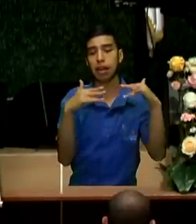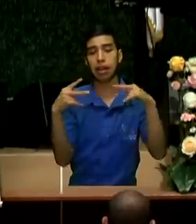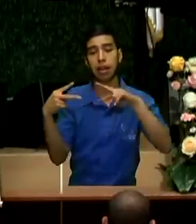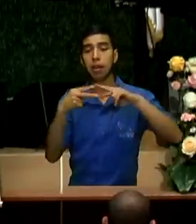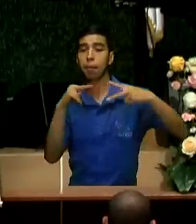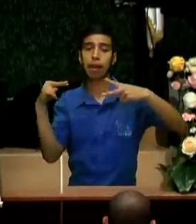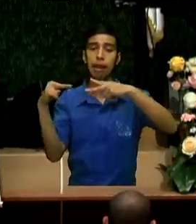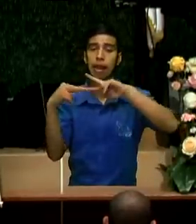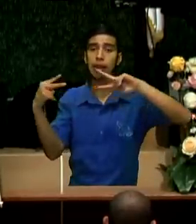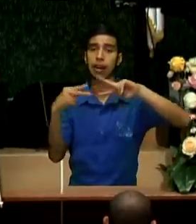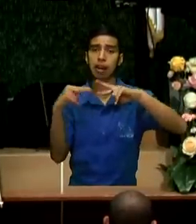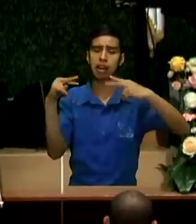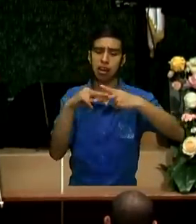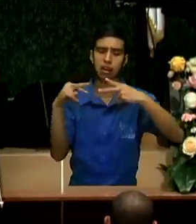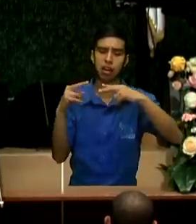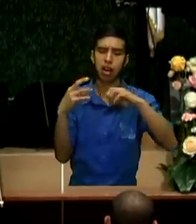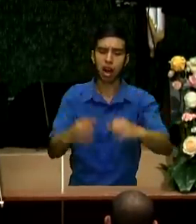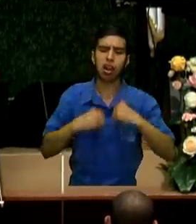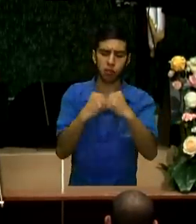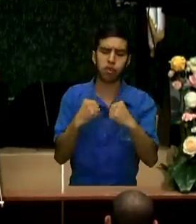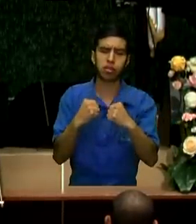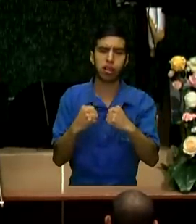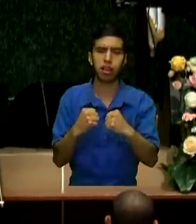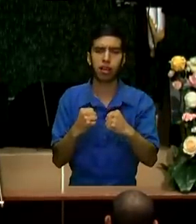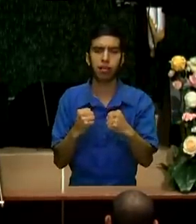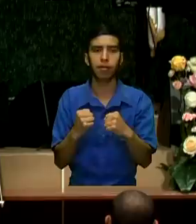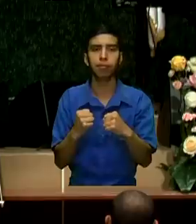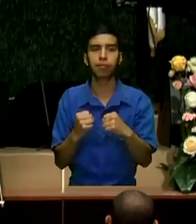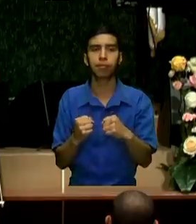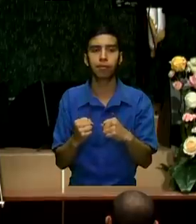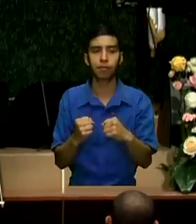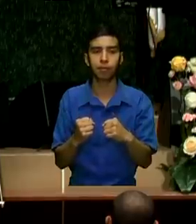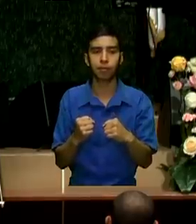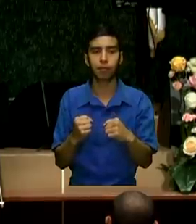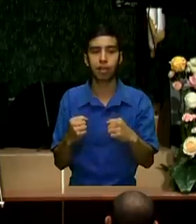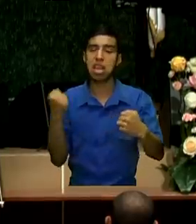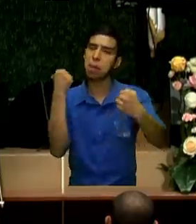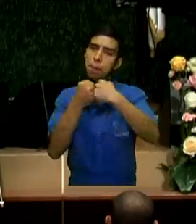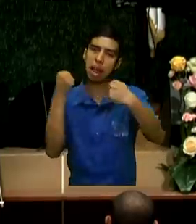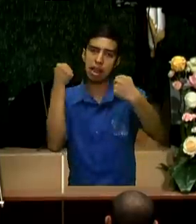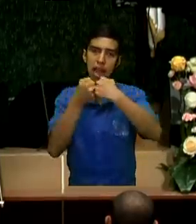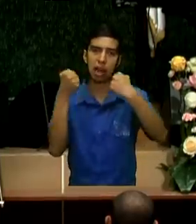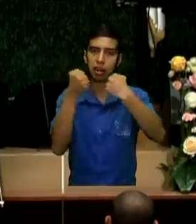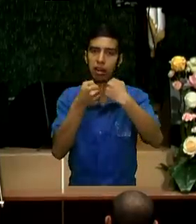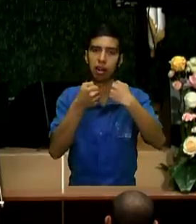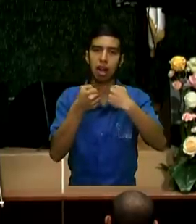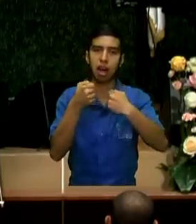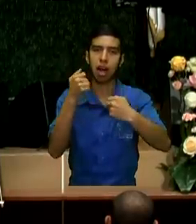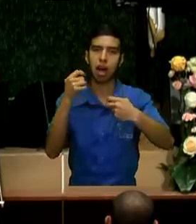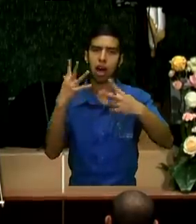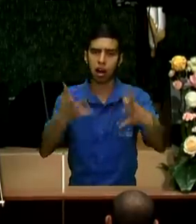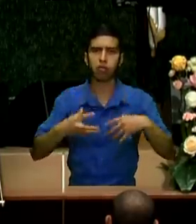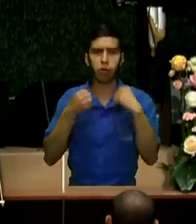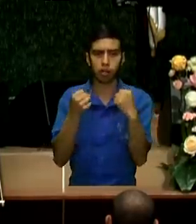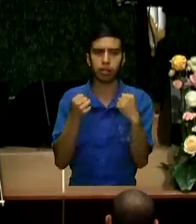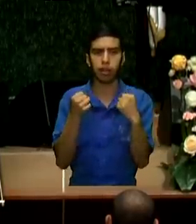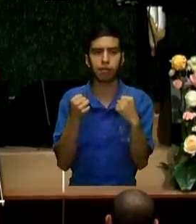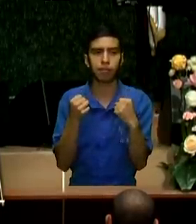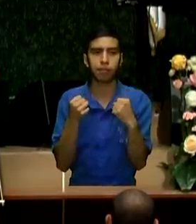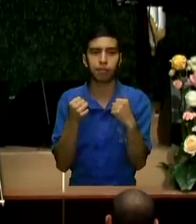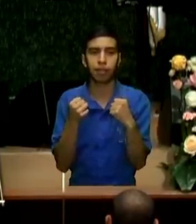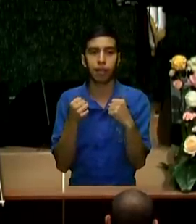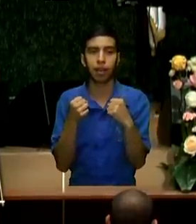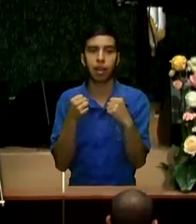pero tampoco me voy a dejar. Bueno, y entonces ya a pelear. Ya sin muchas ganas, ¿verdad? Pero ya la primera